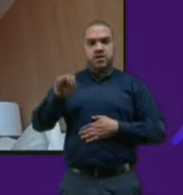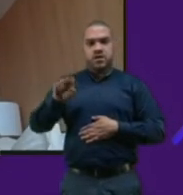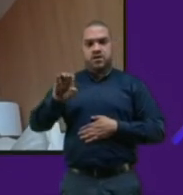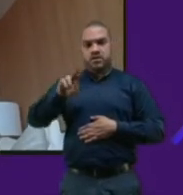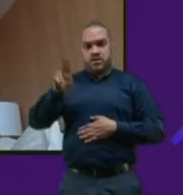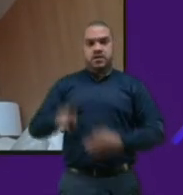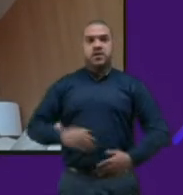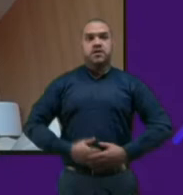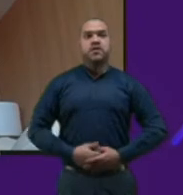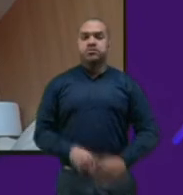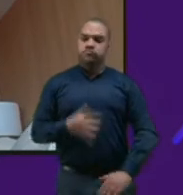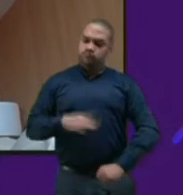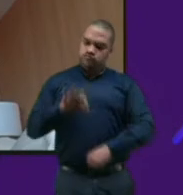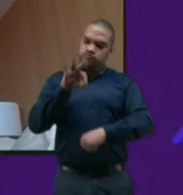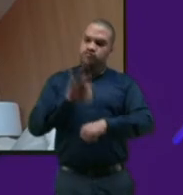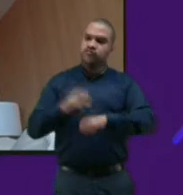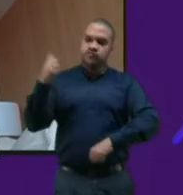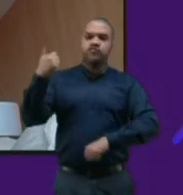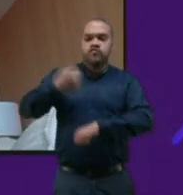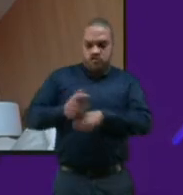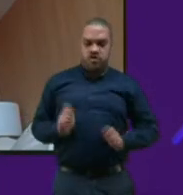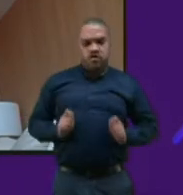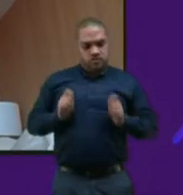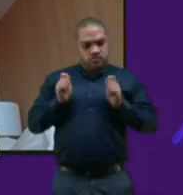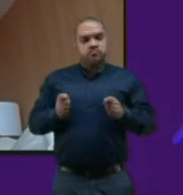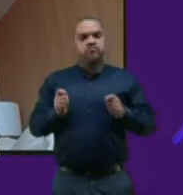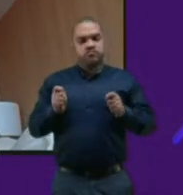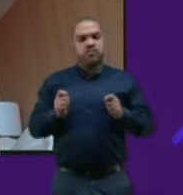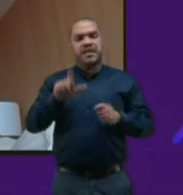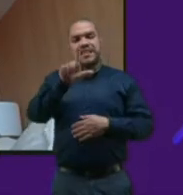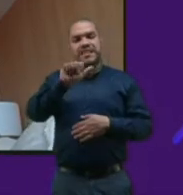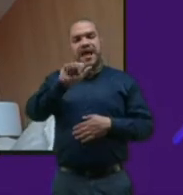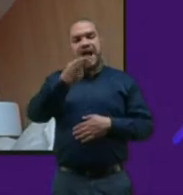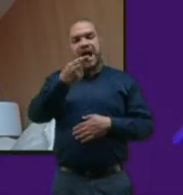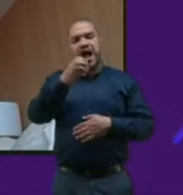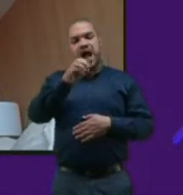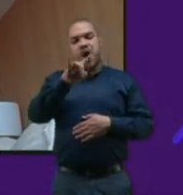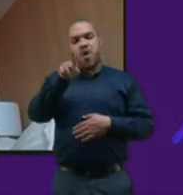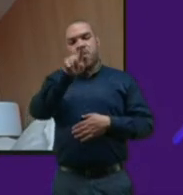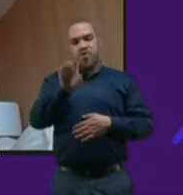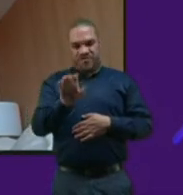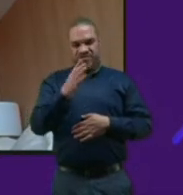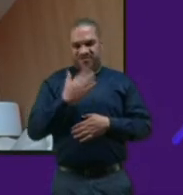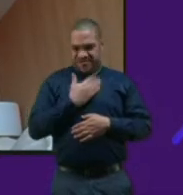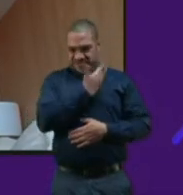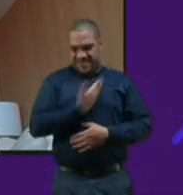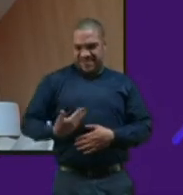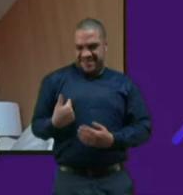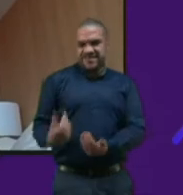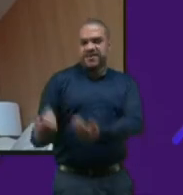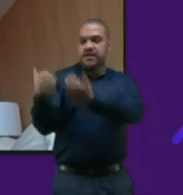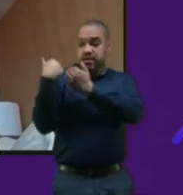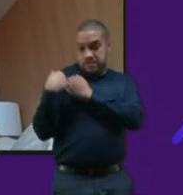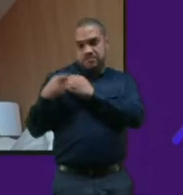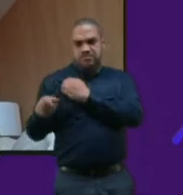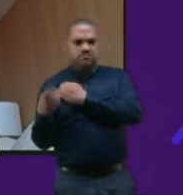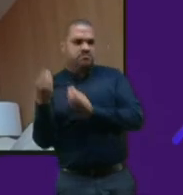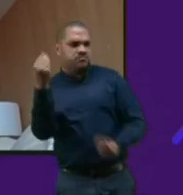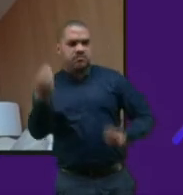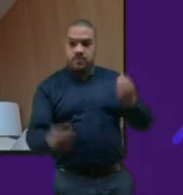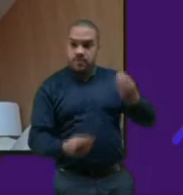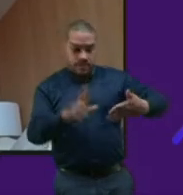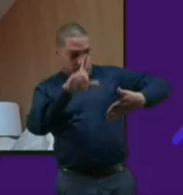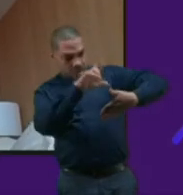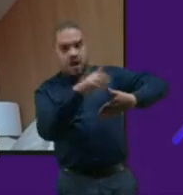y presidente de La House. La House es la plataforma transaccional inmobiliaria líder en